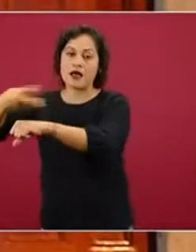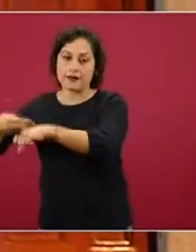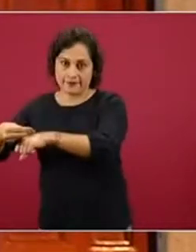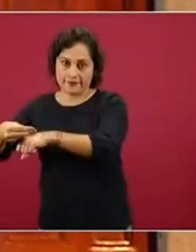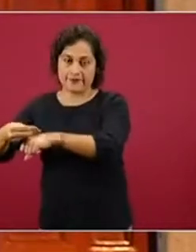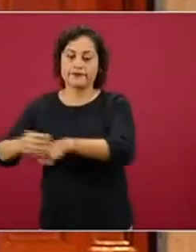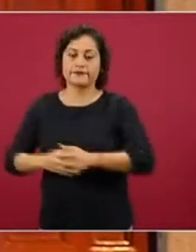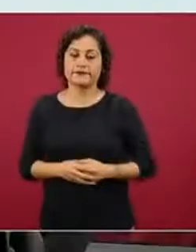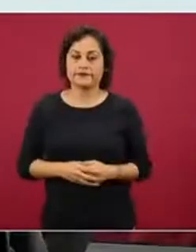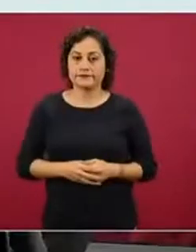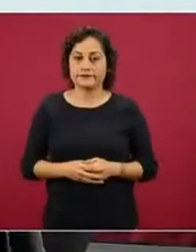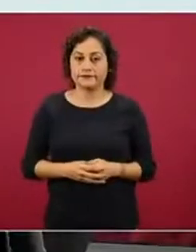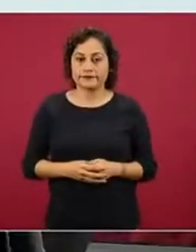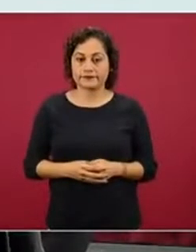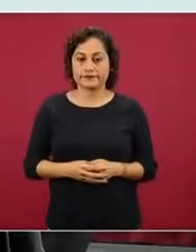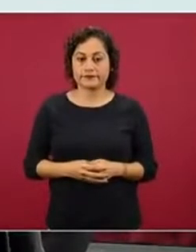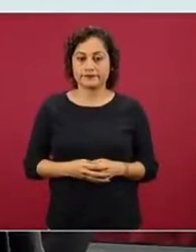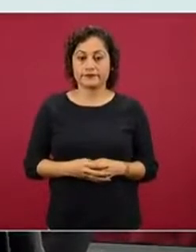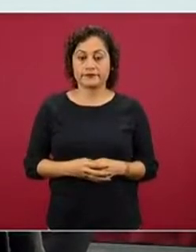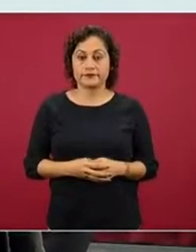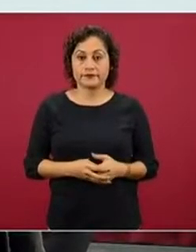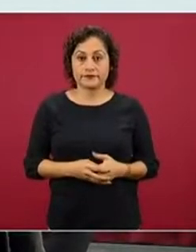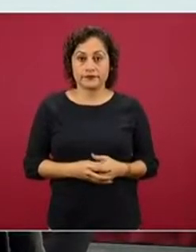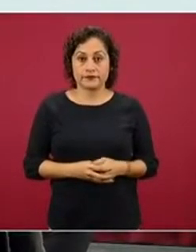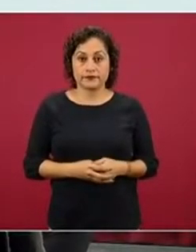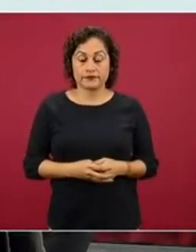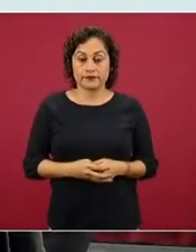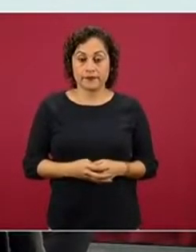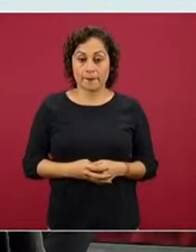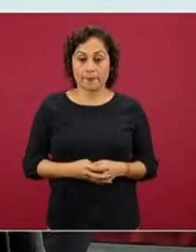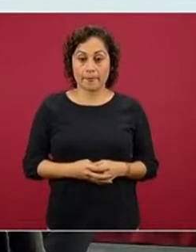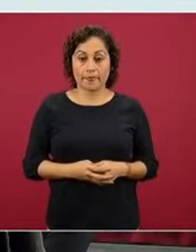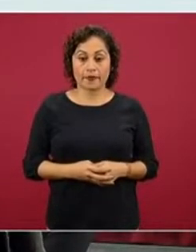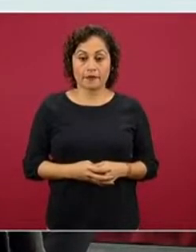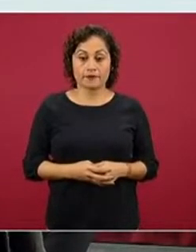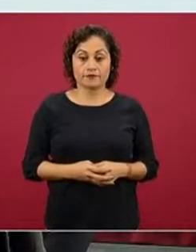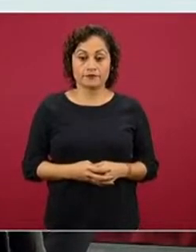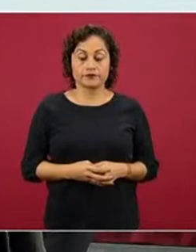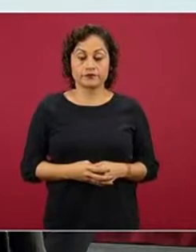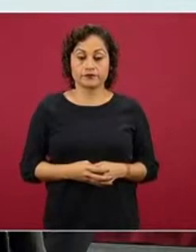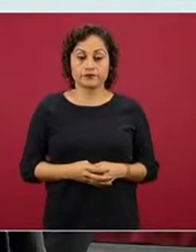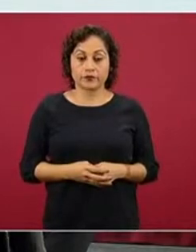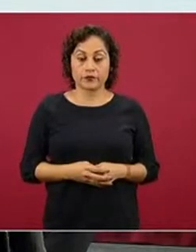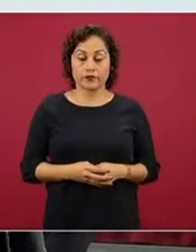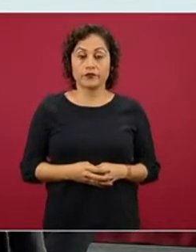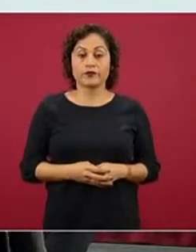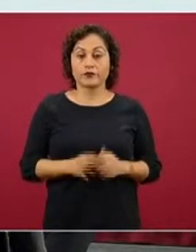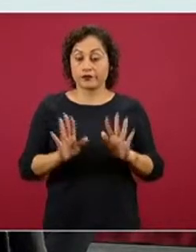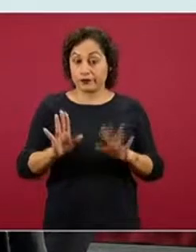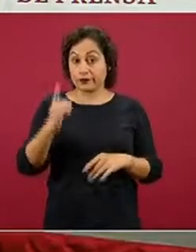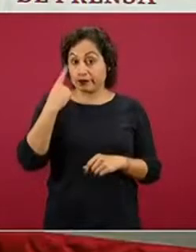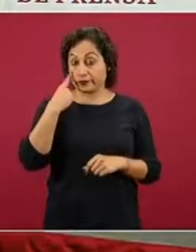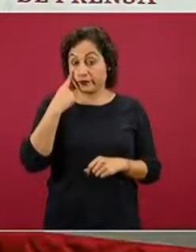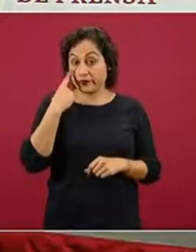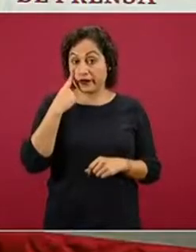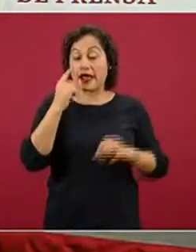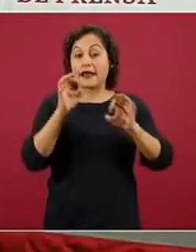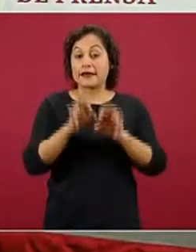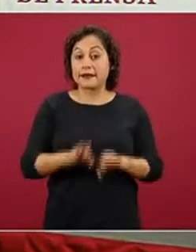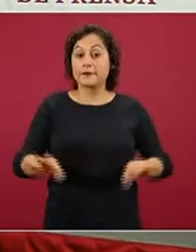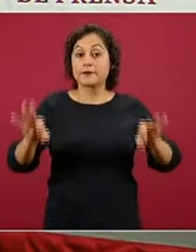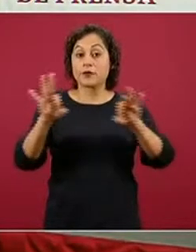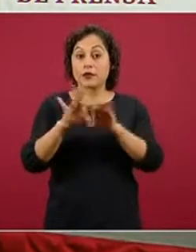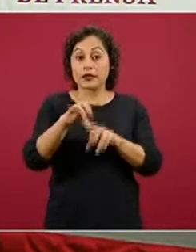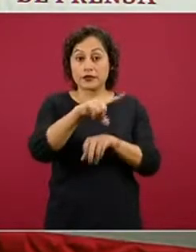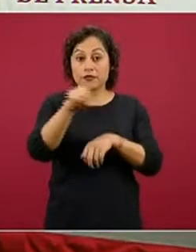la enfermedad, le va a transmitir este virus. Es importante, como ya les mencioné, que para que esto permanezca,